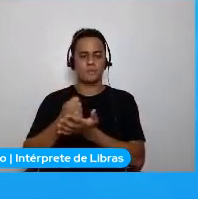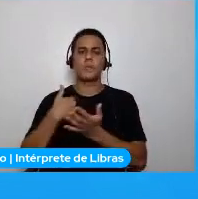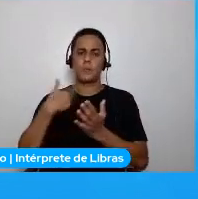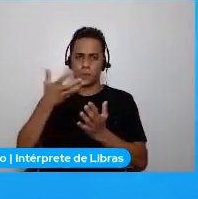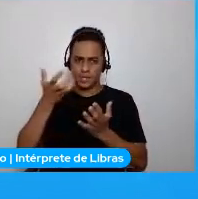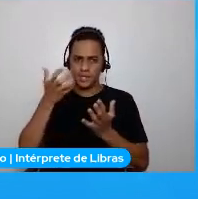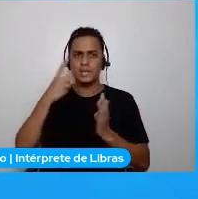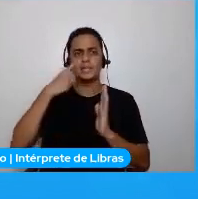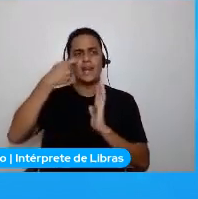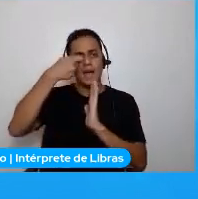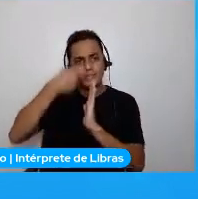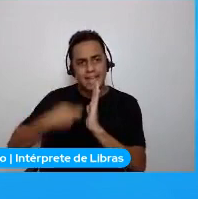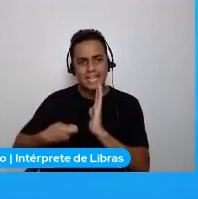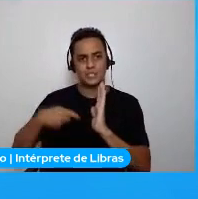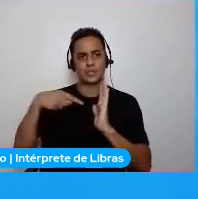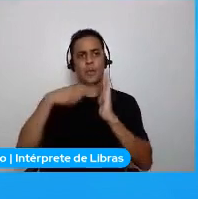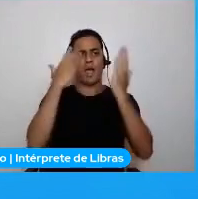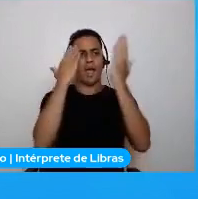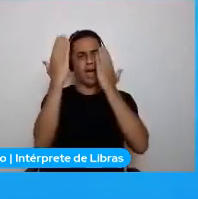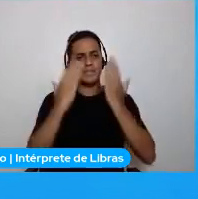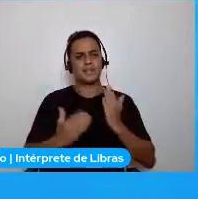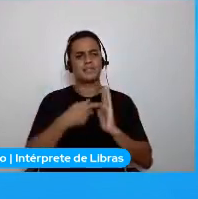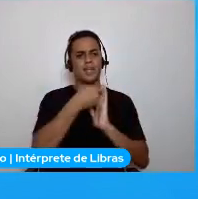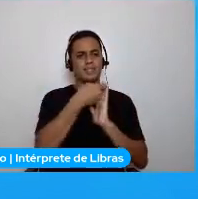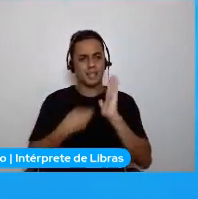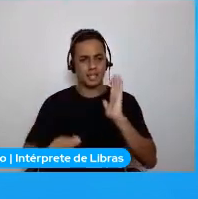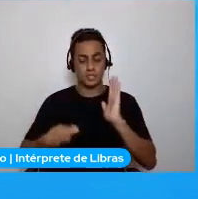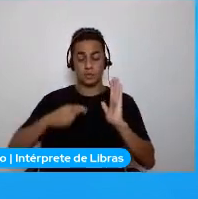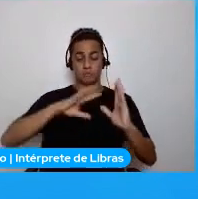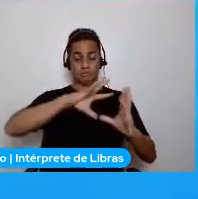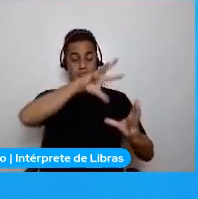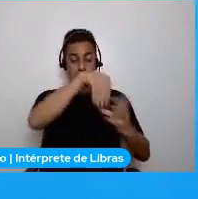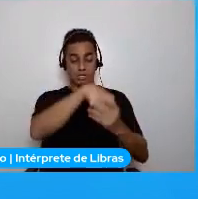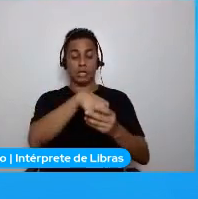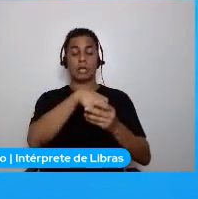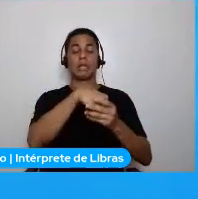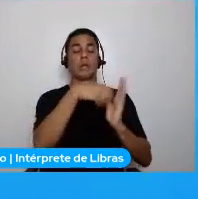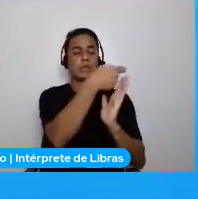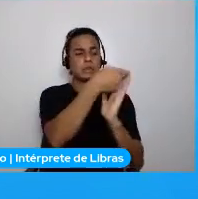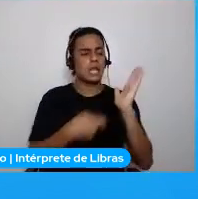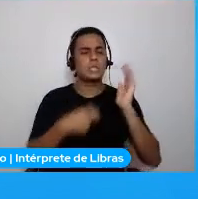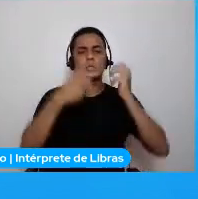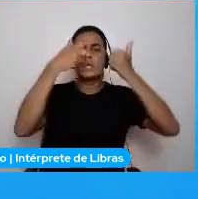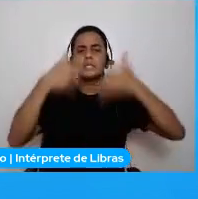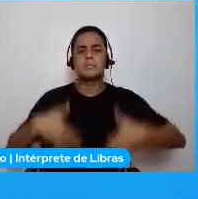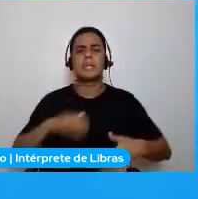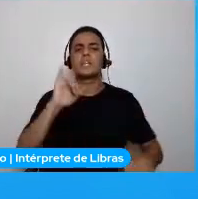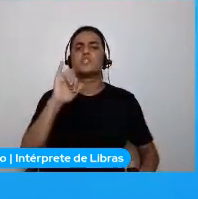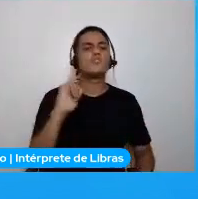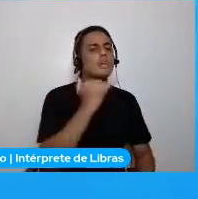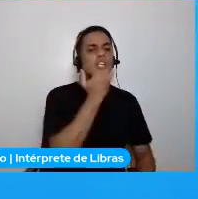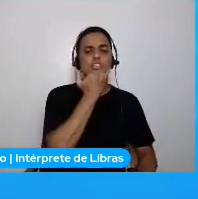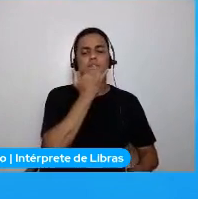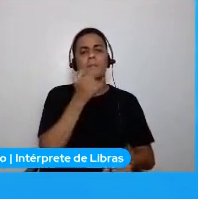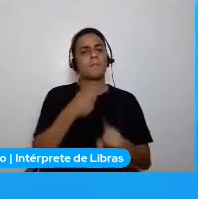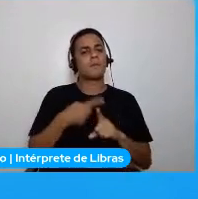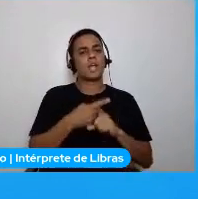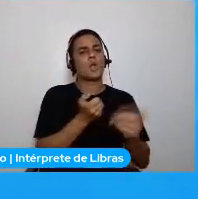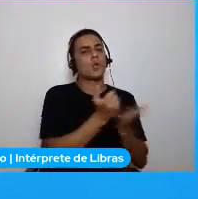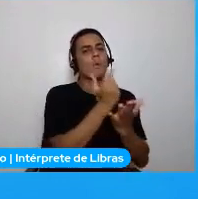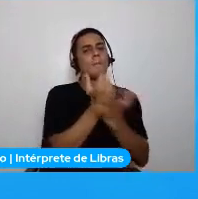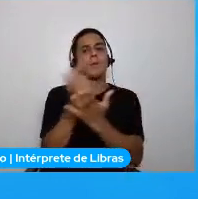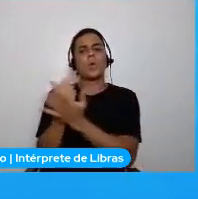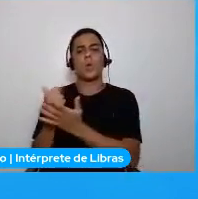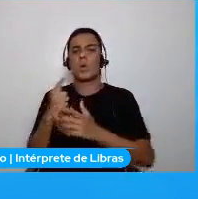a ver dentro del texto contractual cuáles fueron los motivos de los contratos. Y empecemos a analizar cuáles fueron los motivos